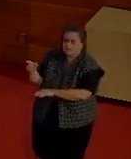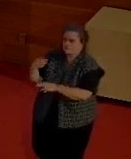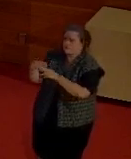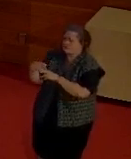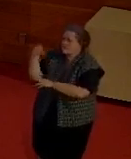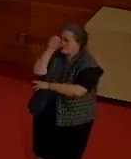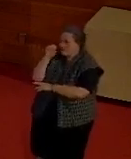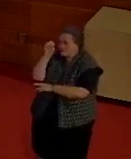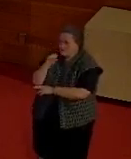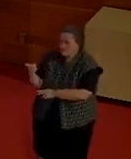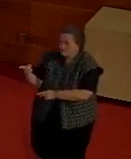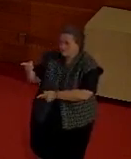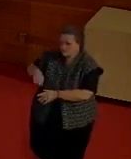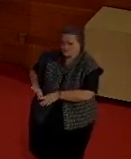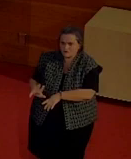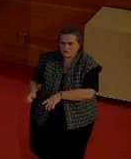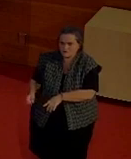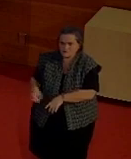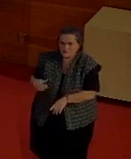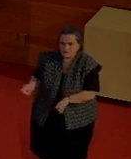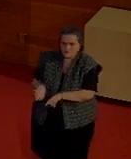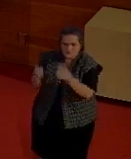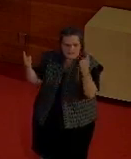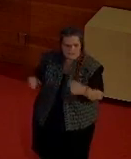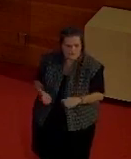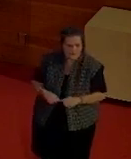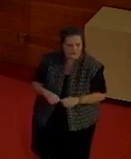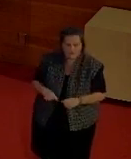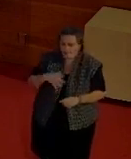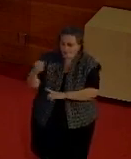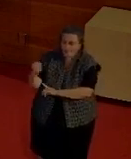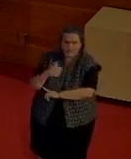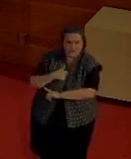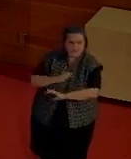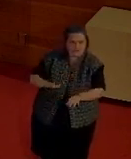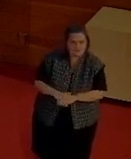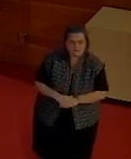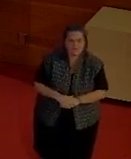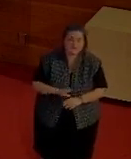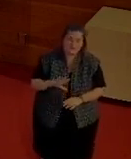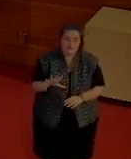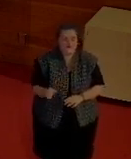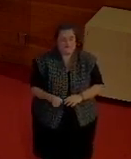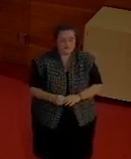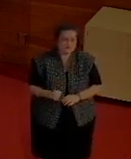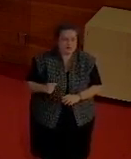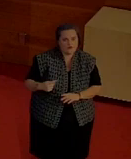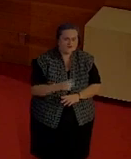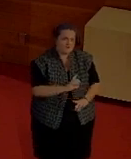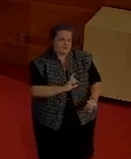con lo que se mete en el bolsillo nos da igual No es que los africanos es que tienen sentimiento antioccidental